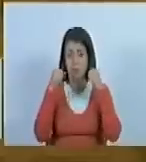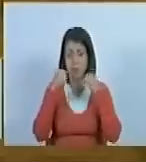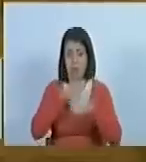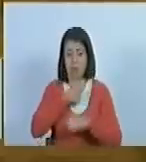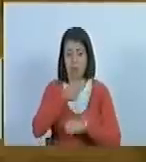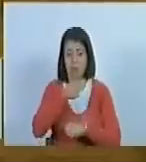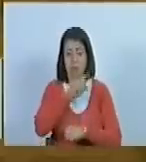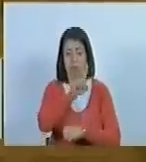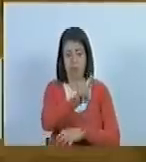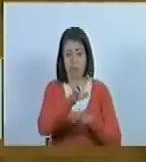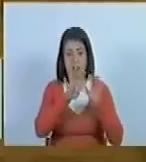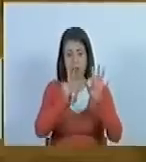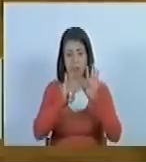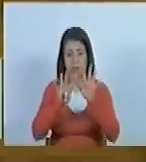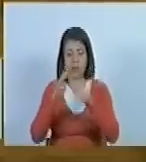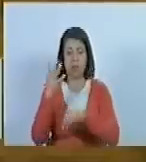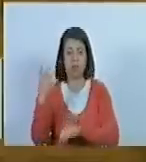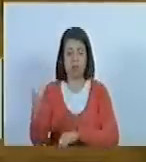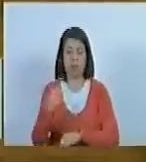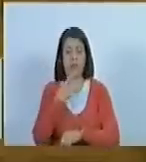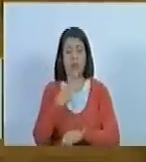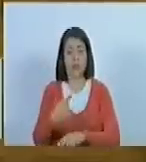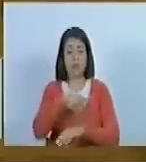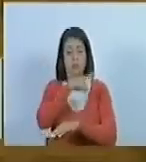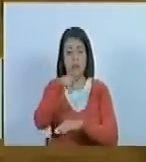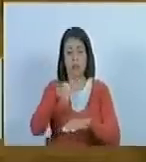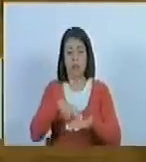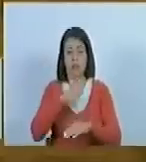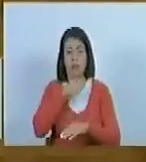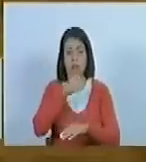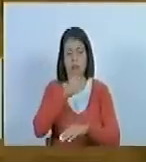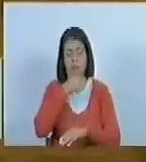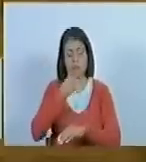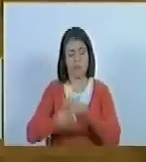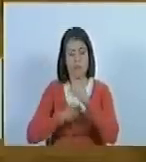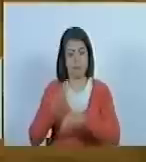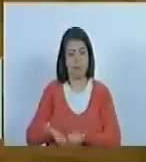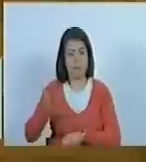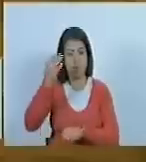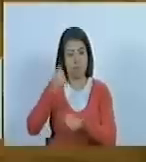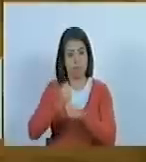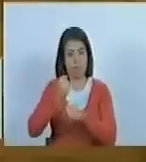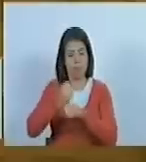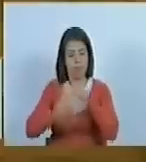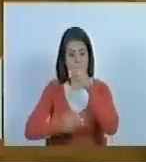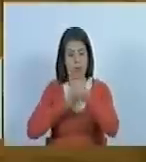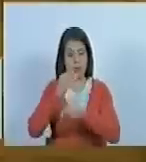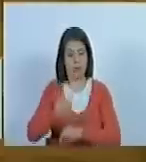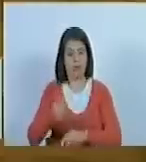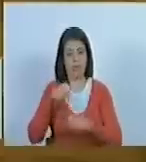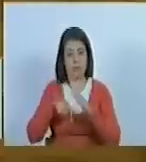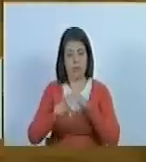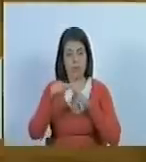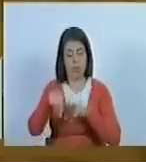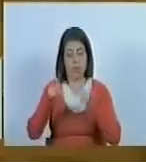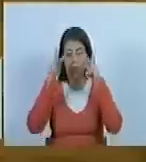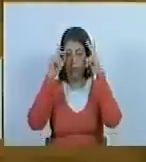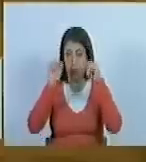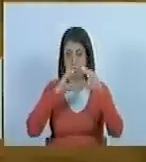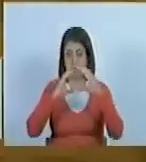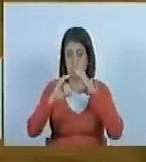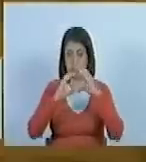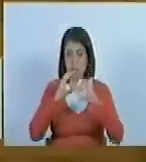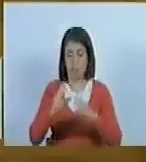de 1994 como Día Nacional del Periodista para enaltecer la labor realizada de estos profesionales de la